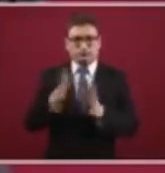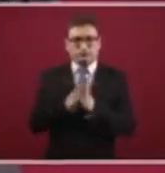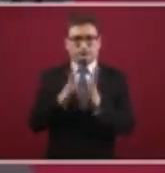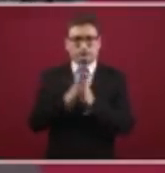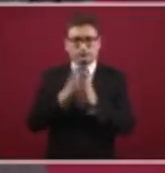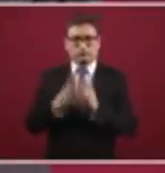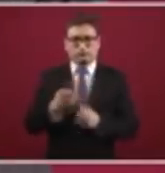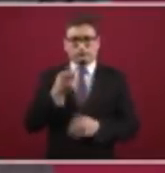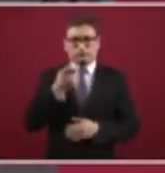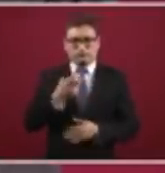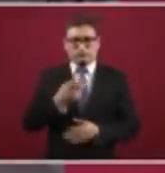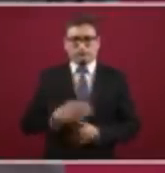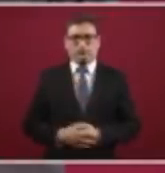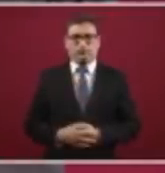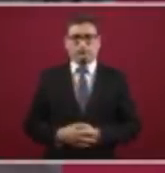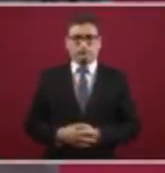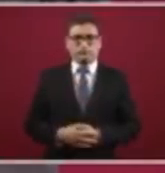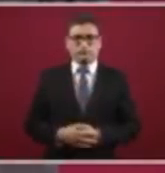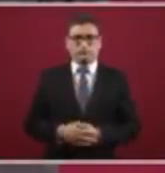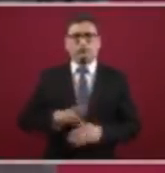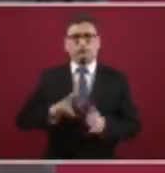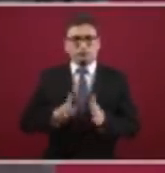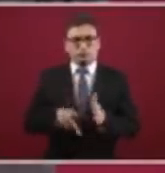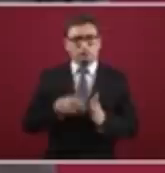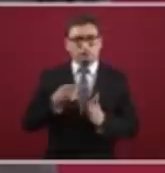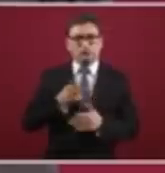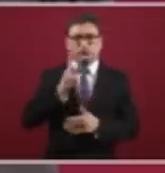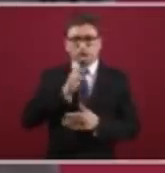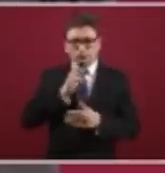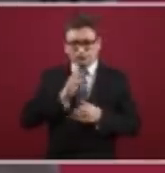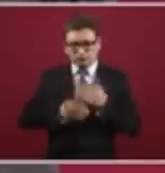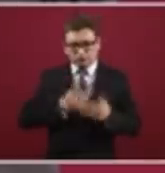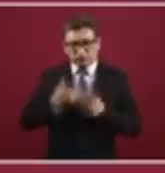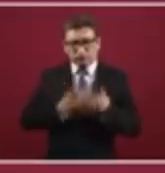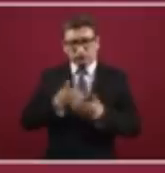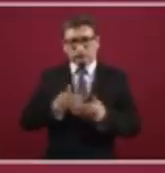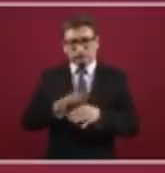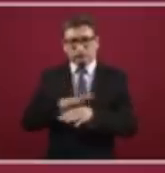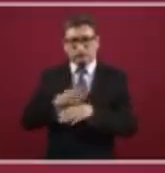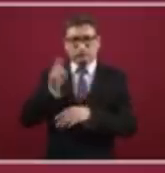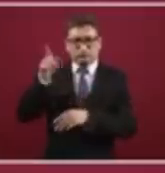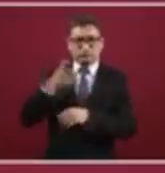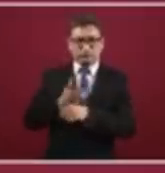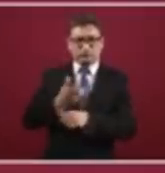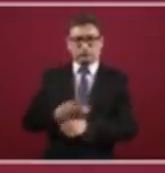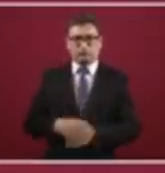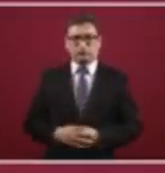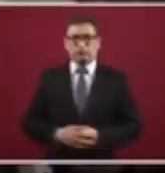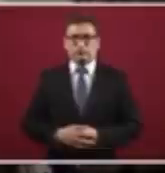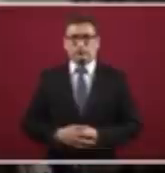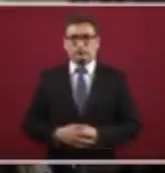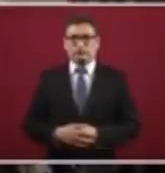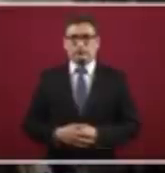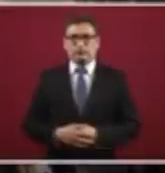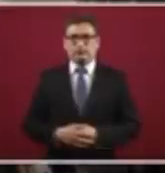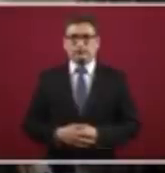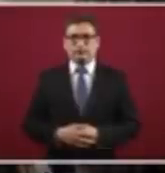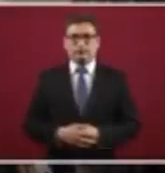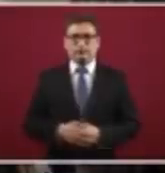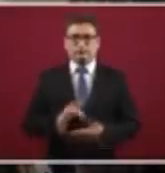y es lo que va a implicar el replanteamiento del papel del proceso que se le sigue en ese país muchas